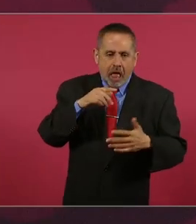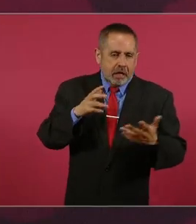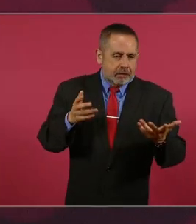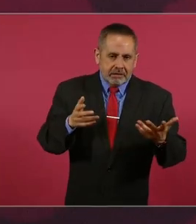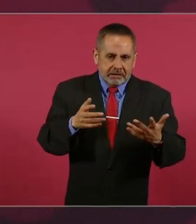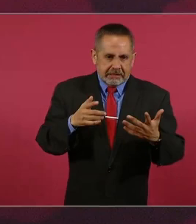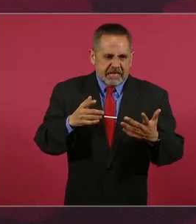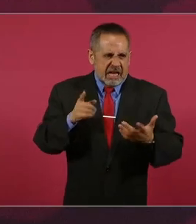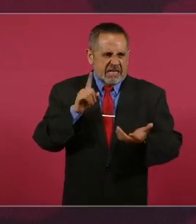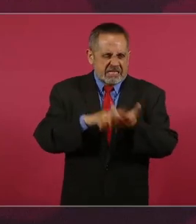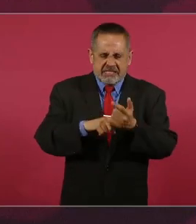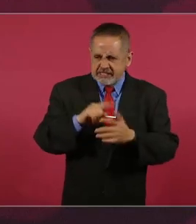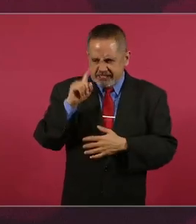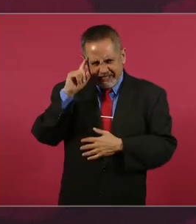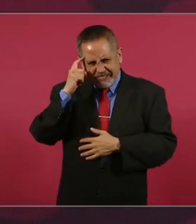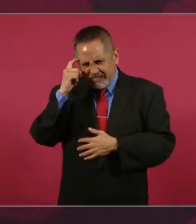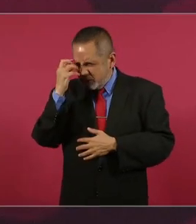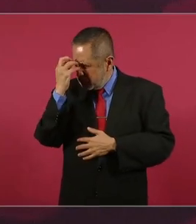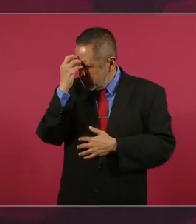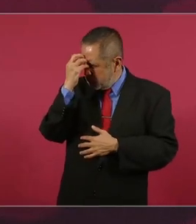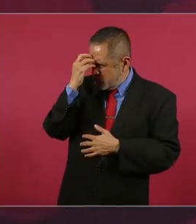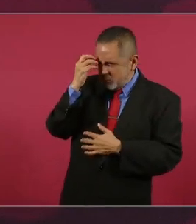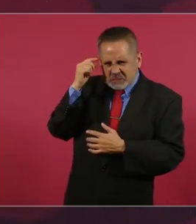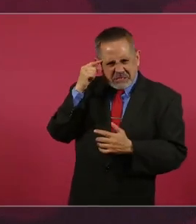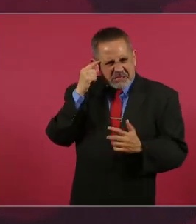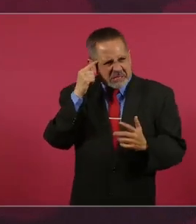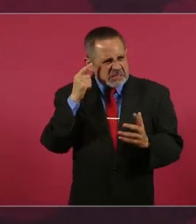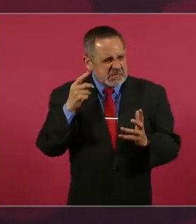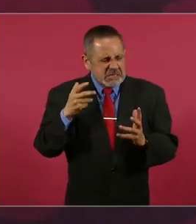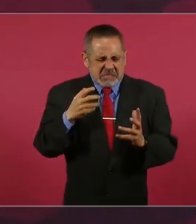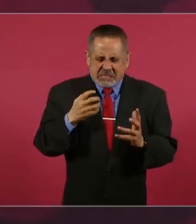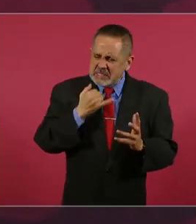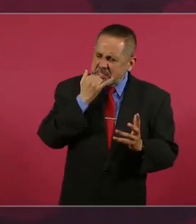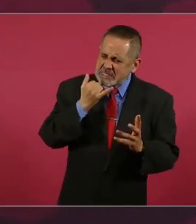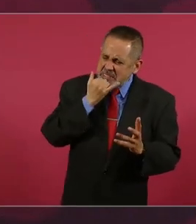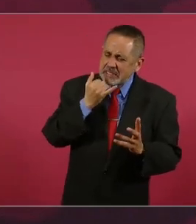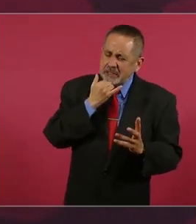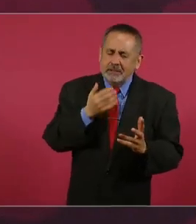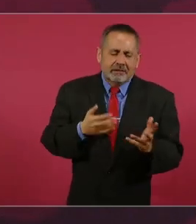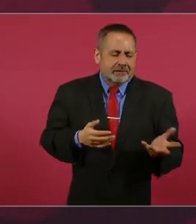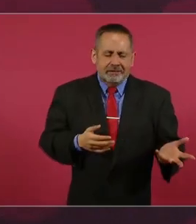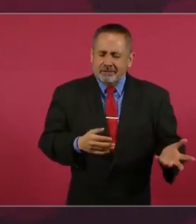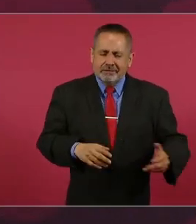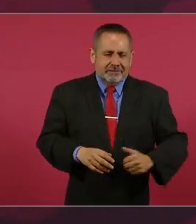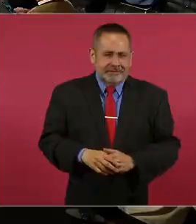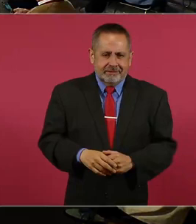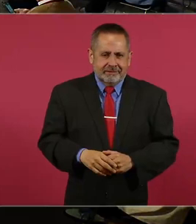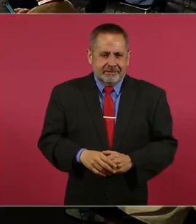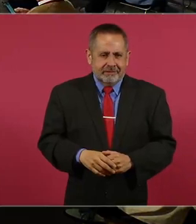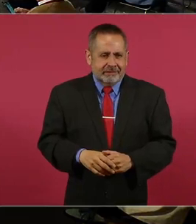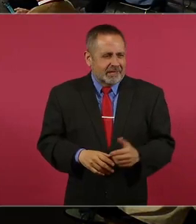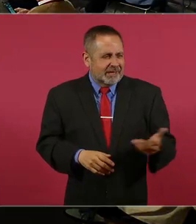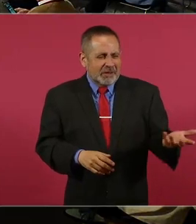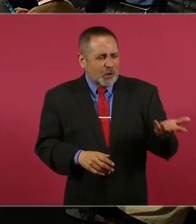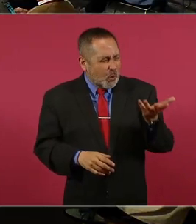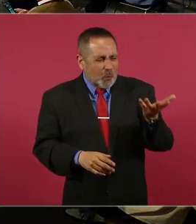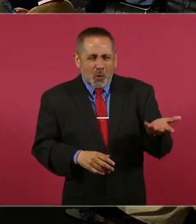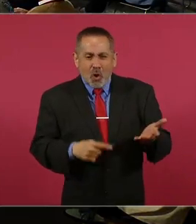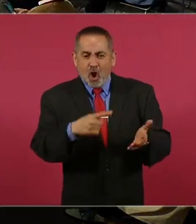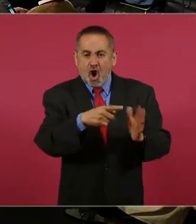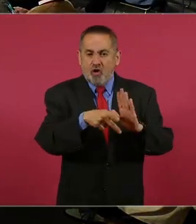traemos enojos, pues se cometen más errores. Y como un periodista